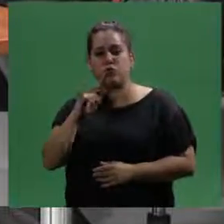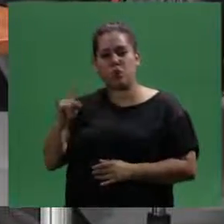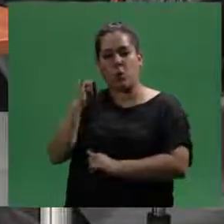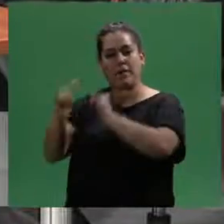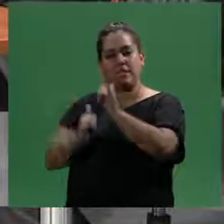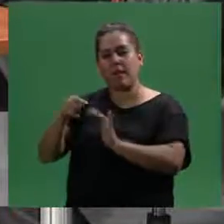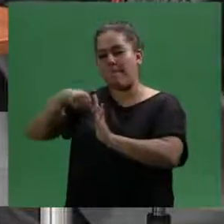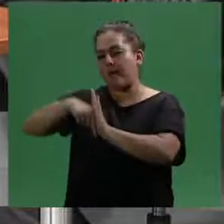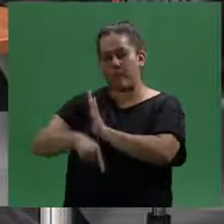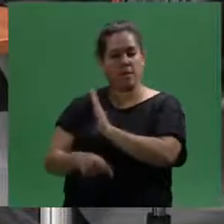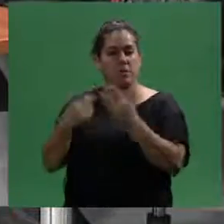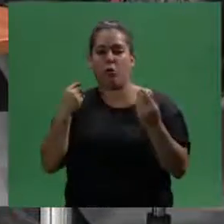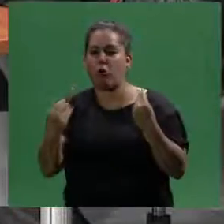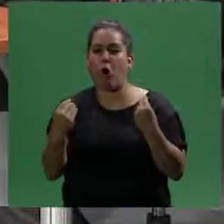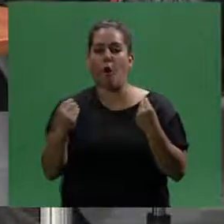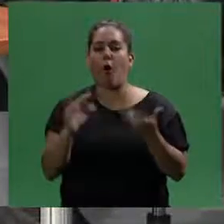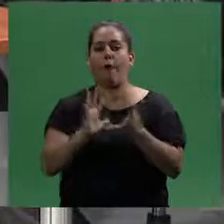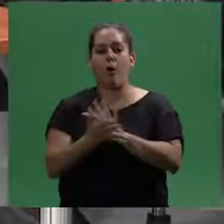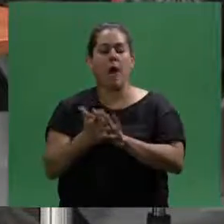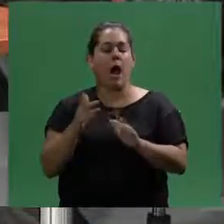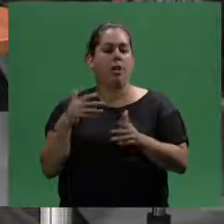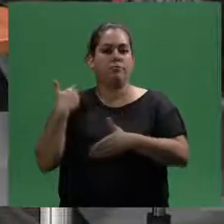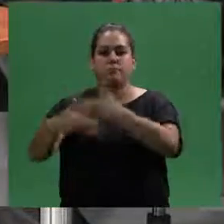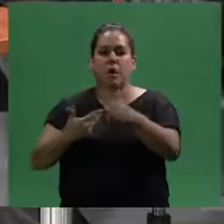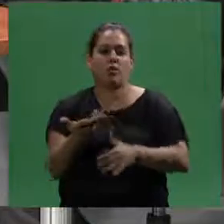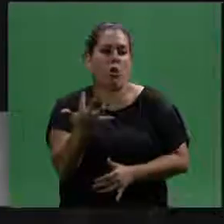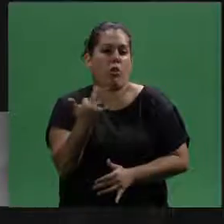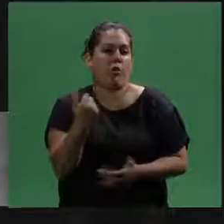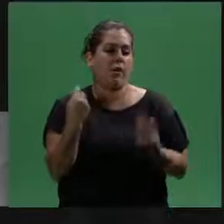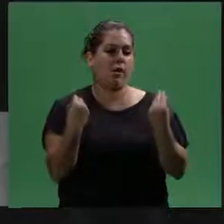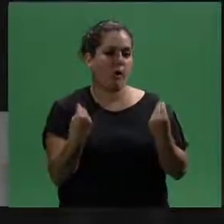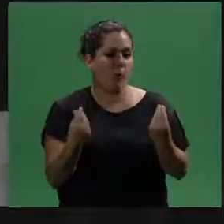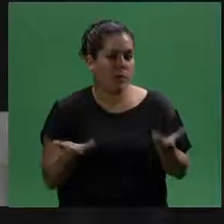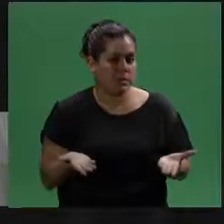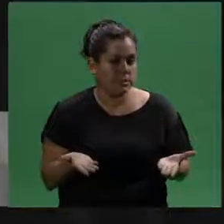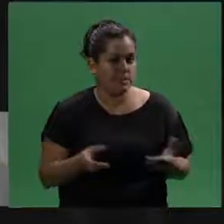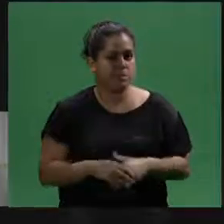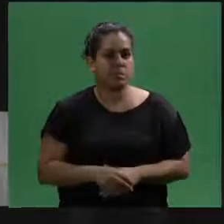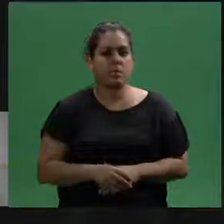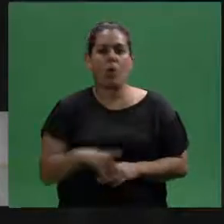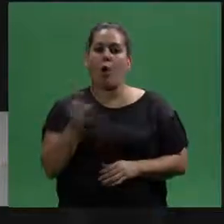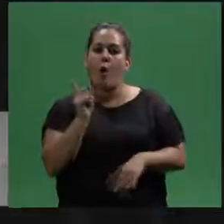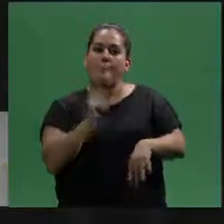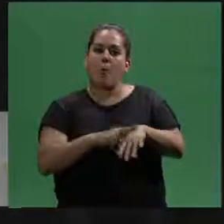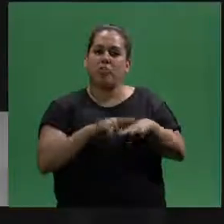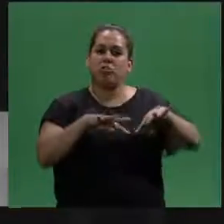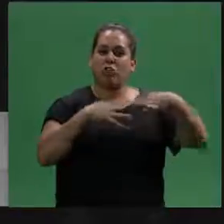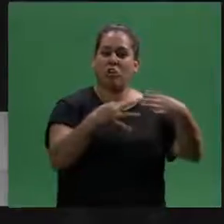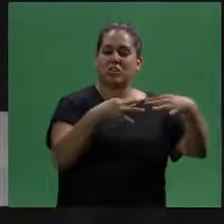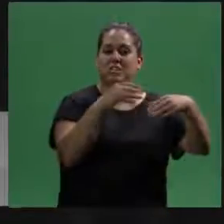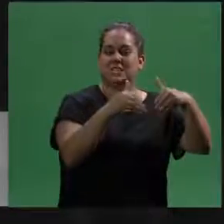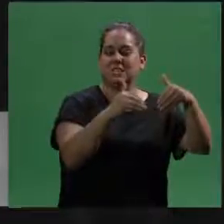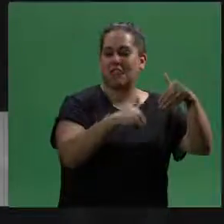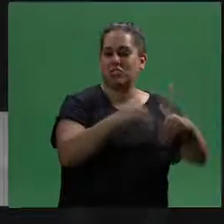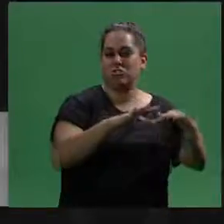detalles sobre cómo funciona en el día a día, o sea, no en el momento de sesión, sino de